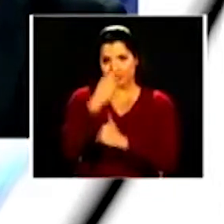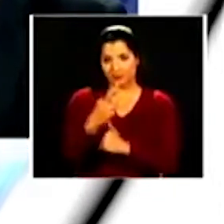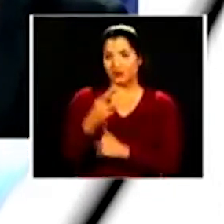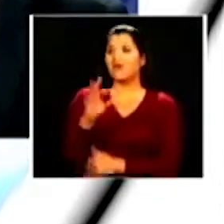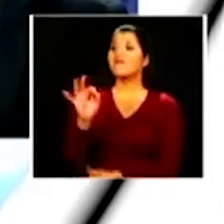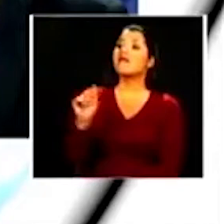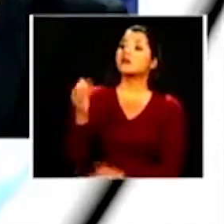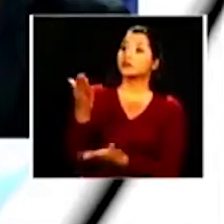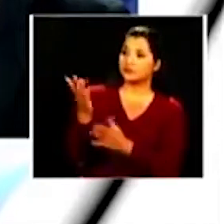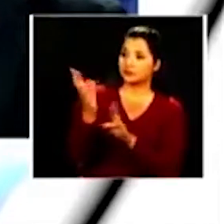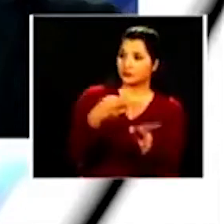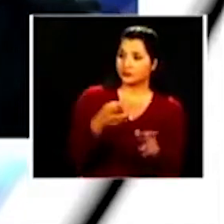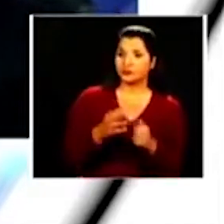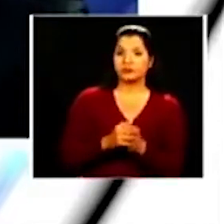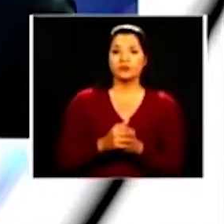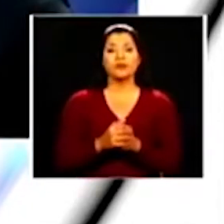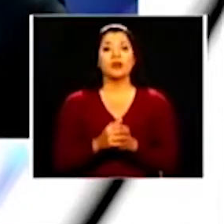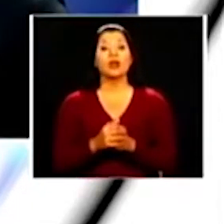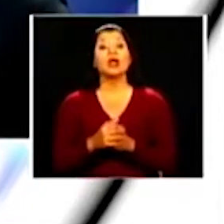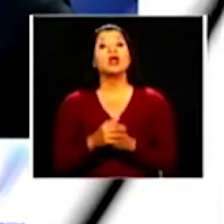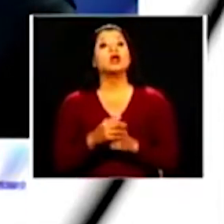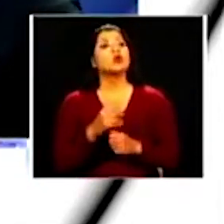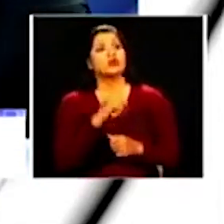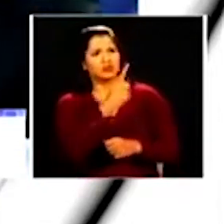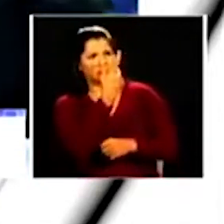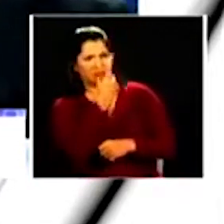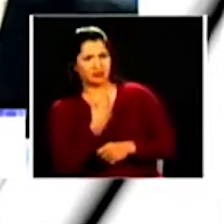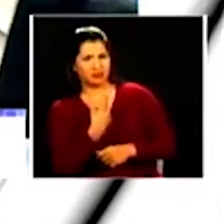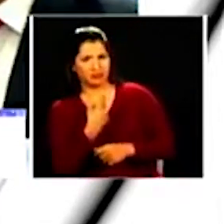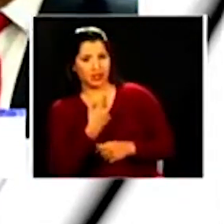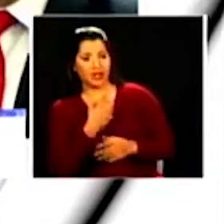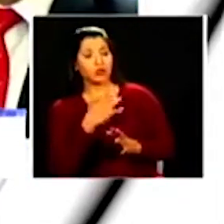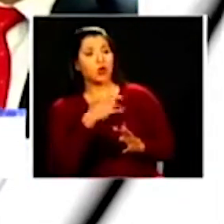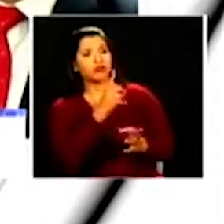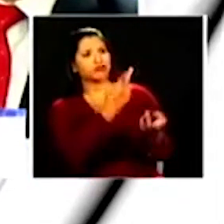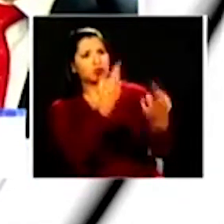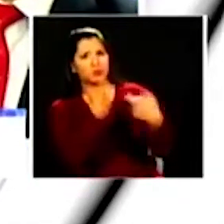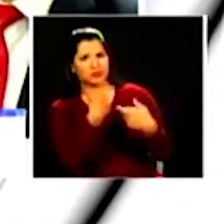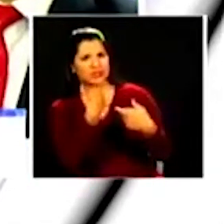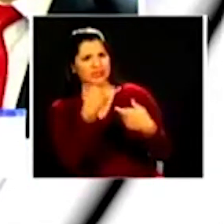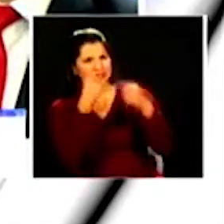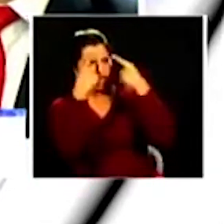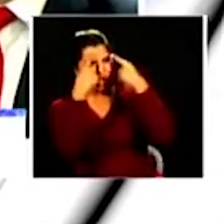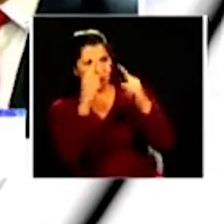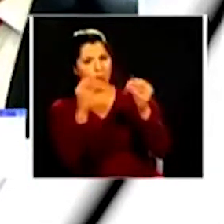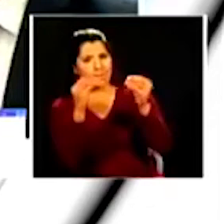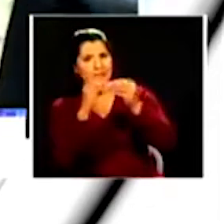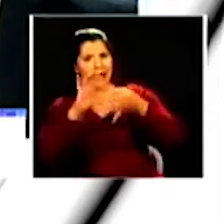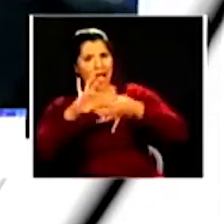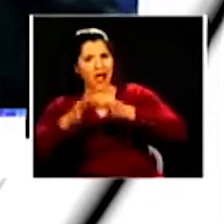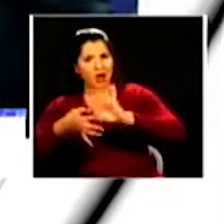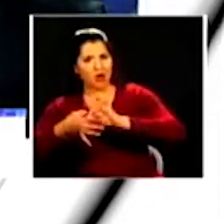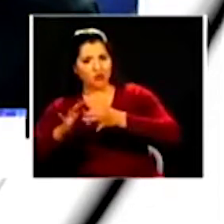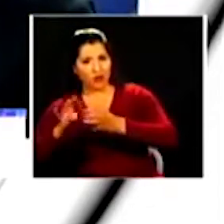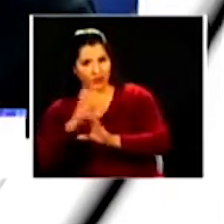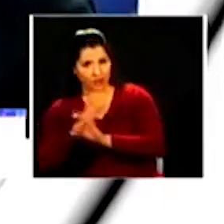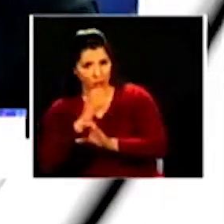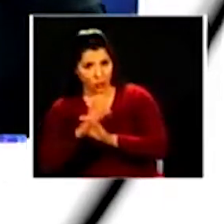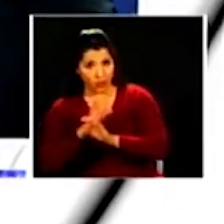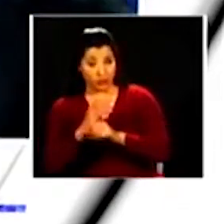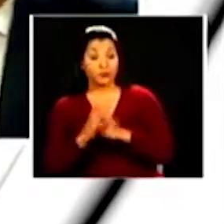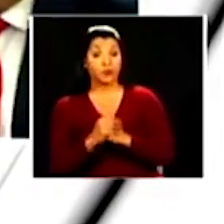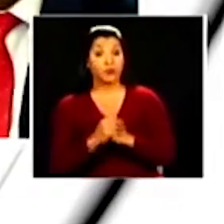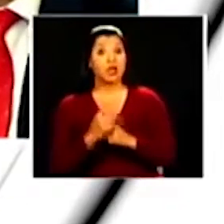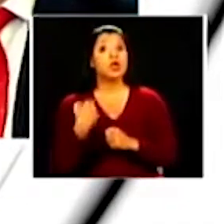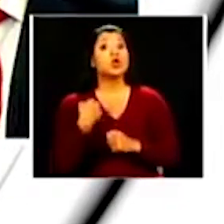réplica. Bien, gracias. Bueno, don Carlos, no me contestó si aumentaron las redes de cuidado. Los datos que nosotros tenemos nos indican que